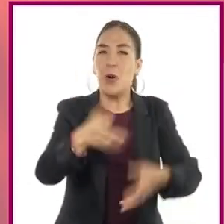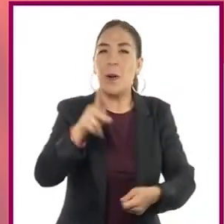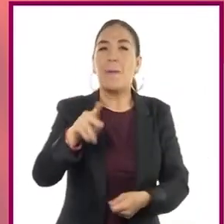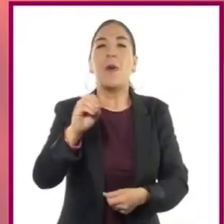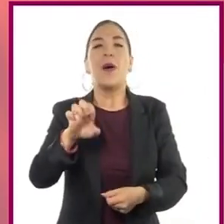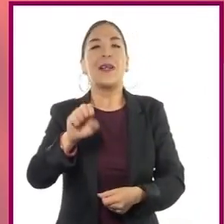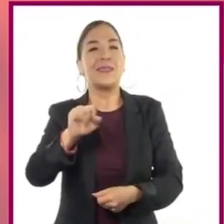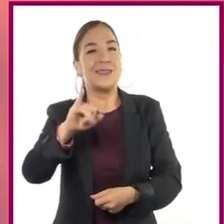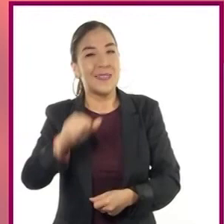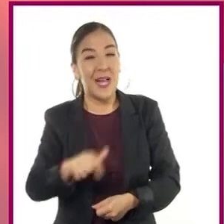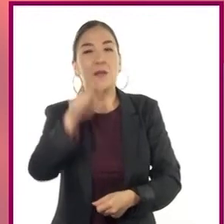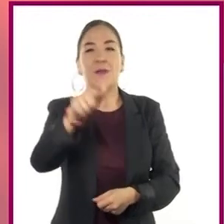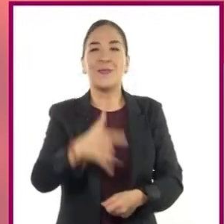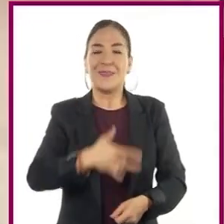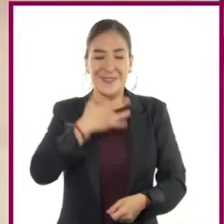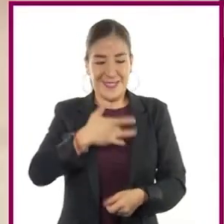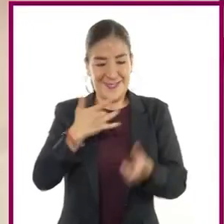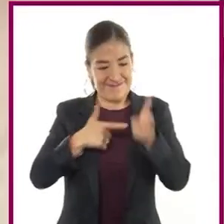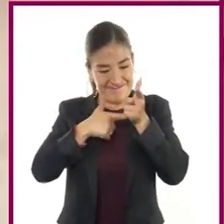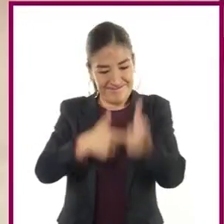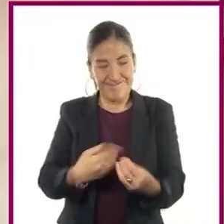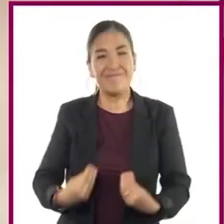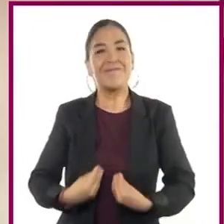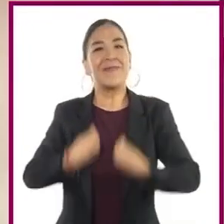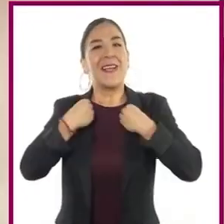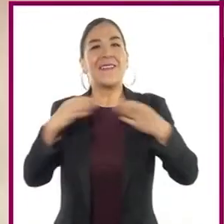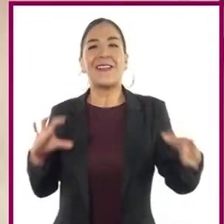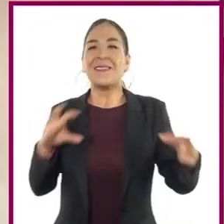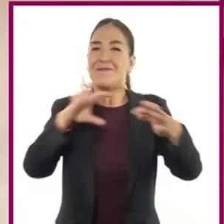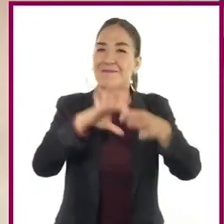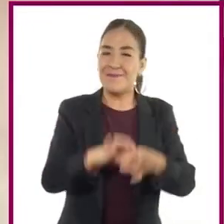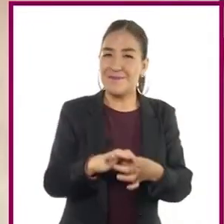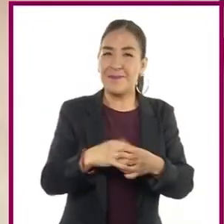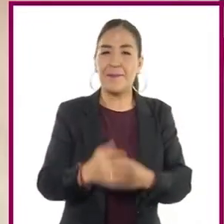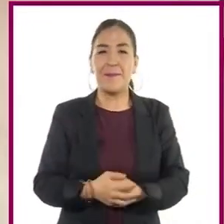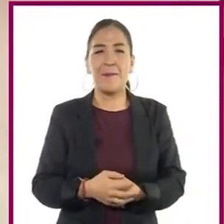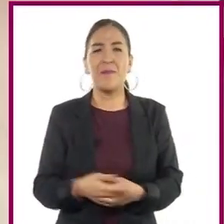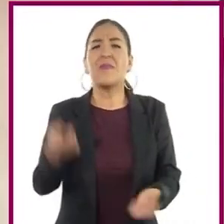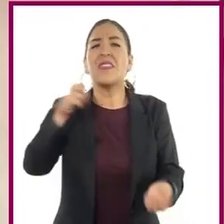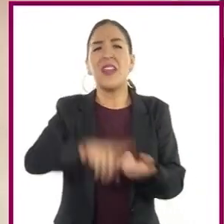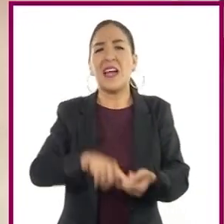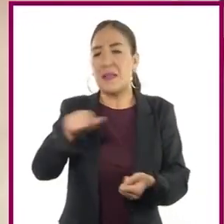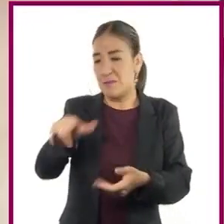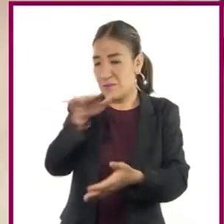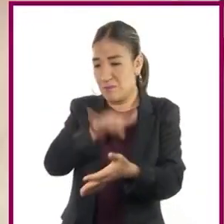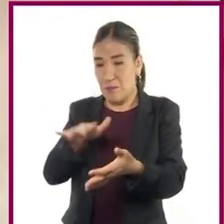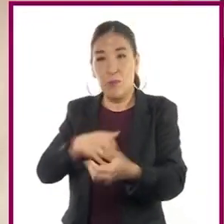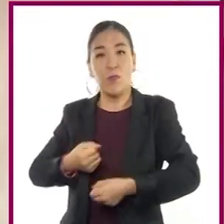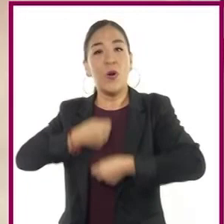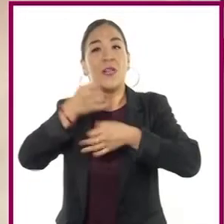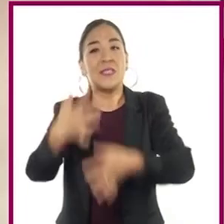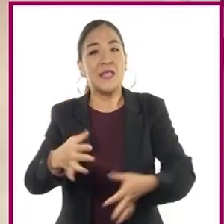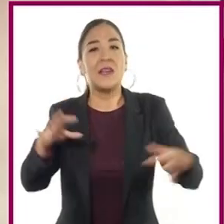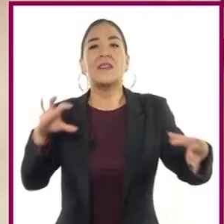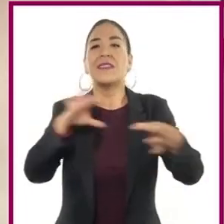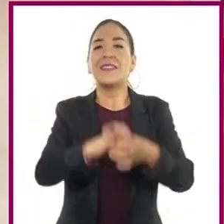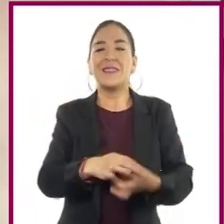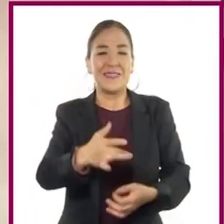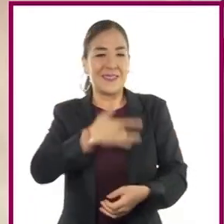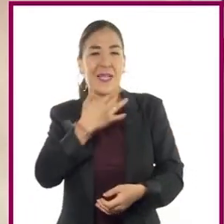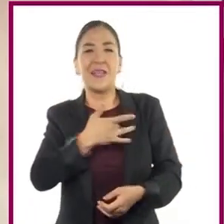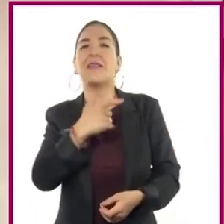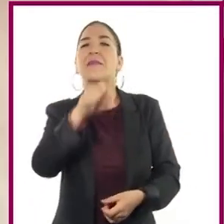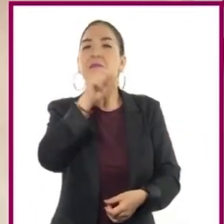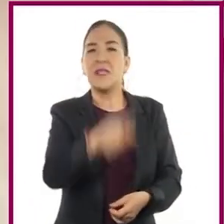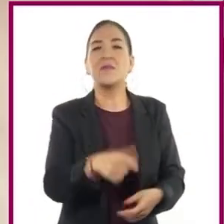de vivir sintiendo. Los sentimientos que se desprenden de la poesía son además sentimientos que tal